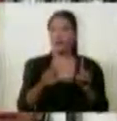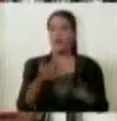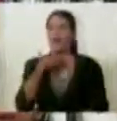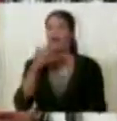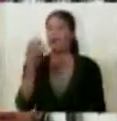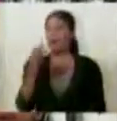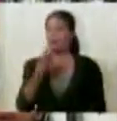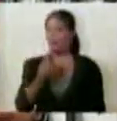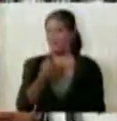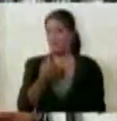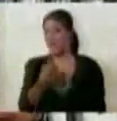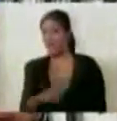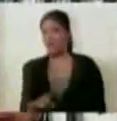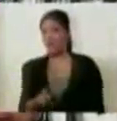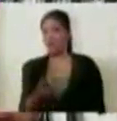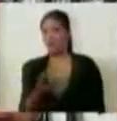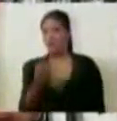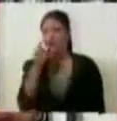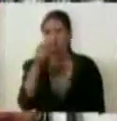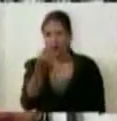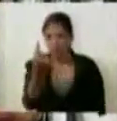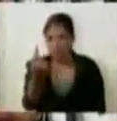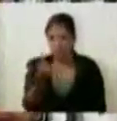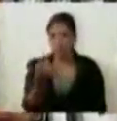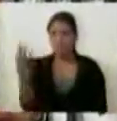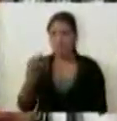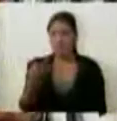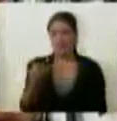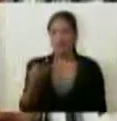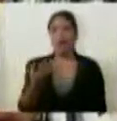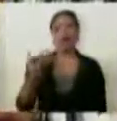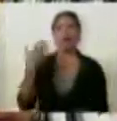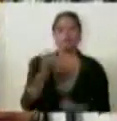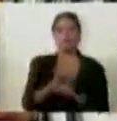otra venirlo, llegar de allá para acá tongoneándose.